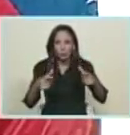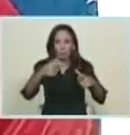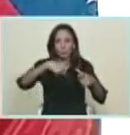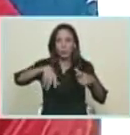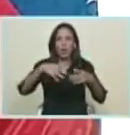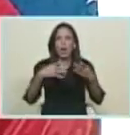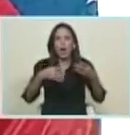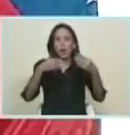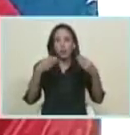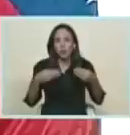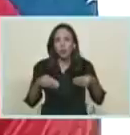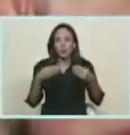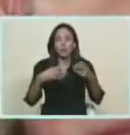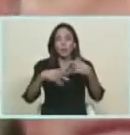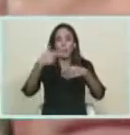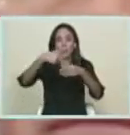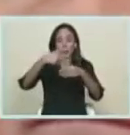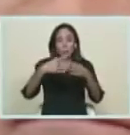liviano,